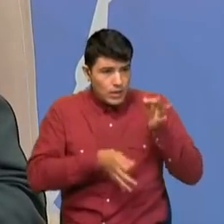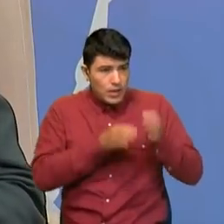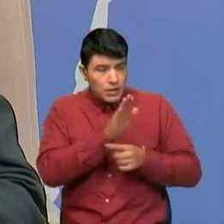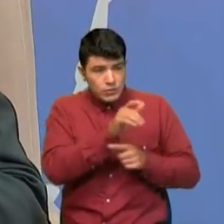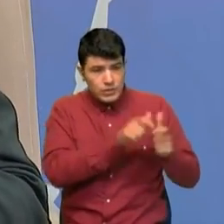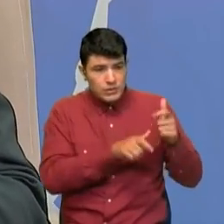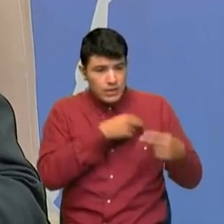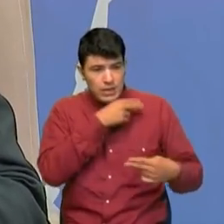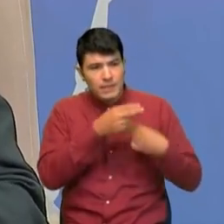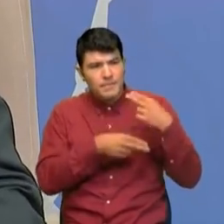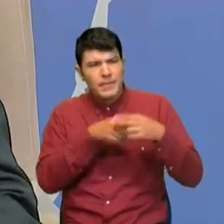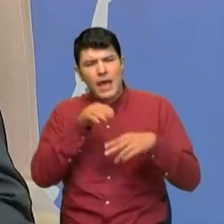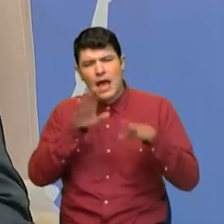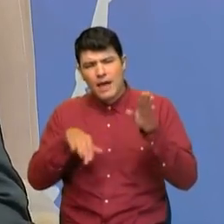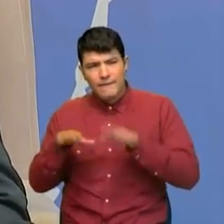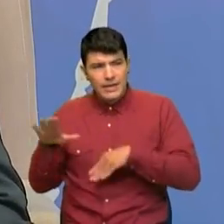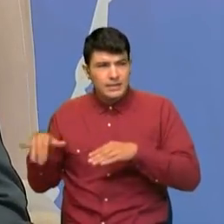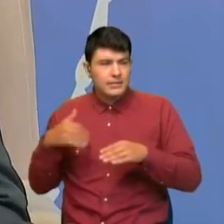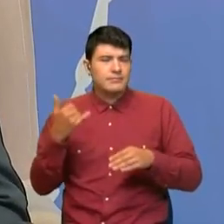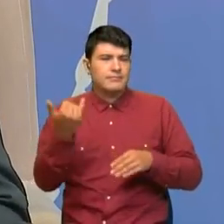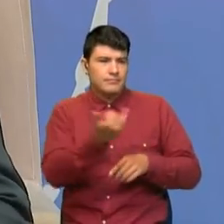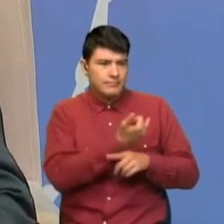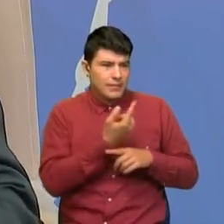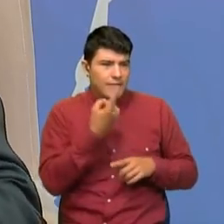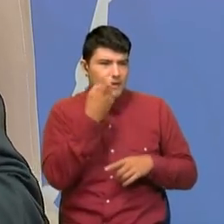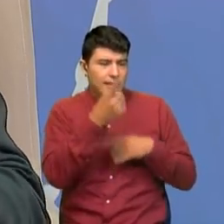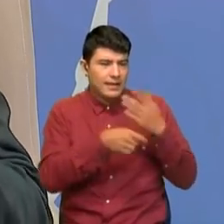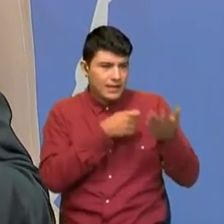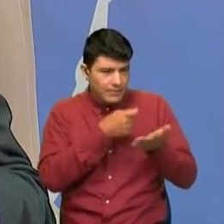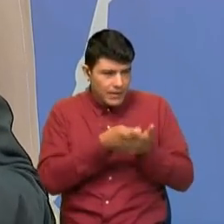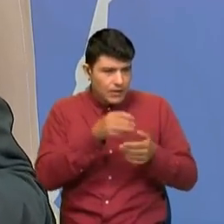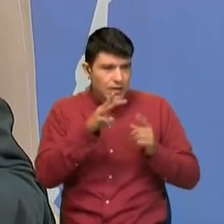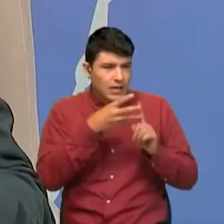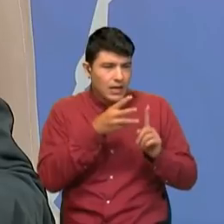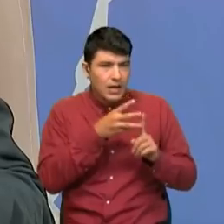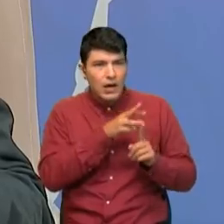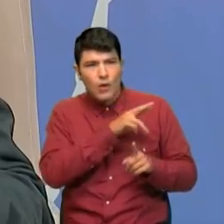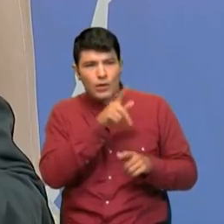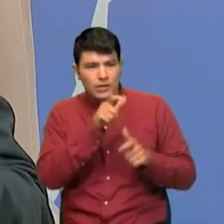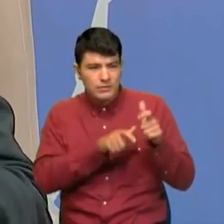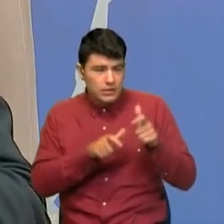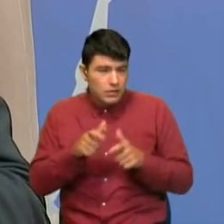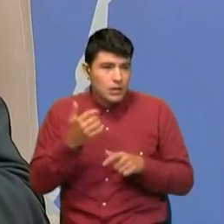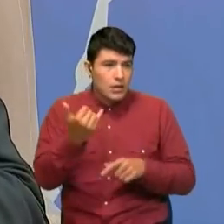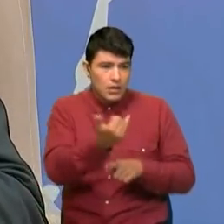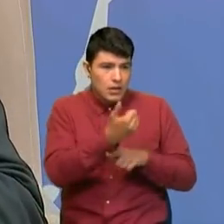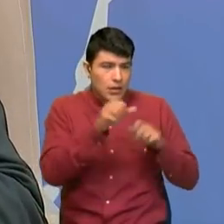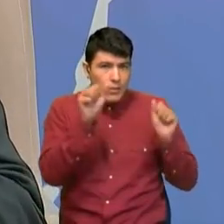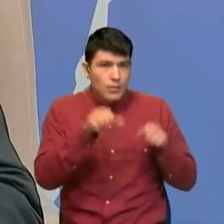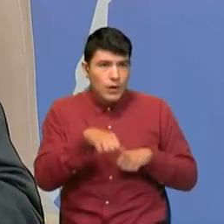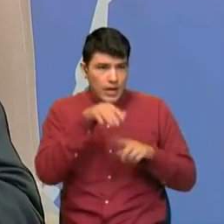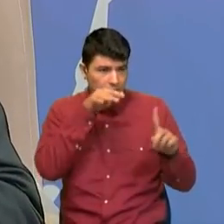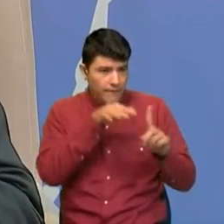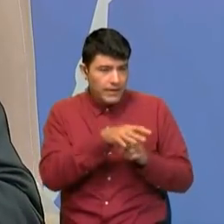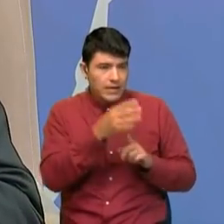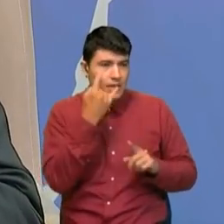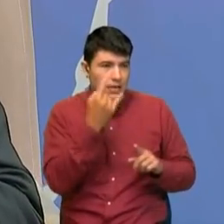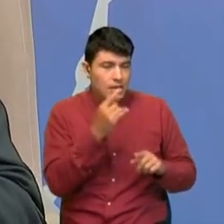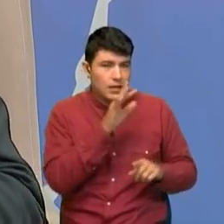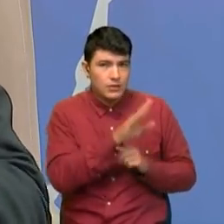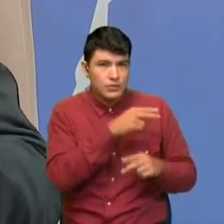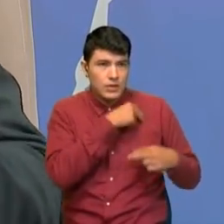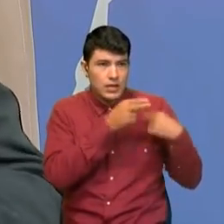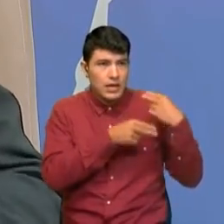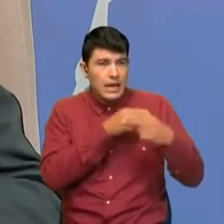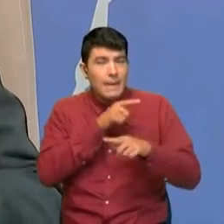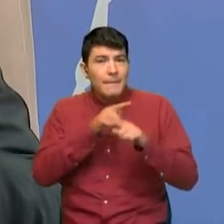¿sí? A veces se presentan que aparecen deudas de terceros, deudas de otras personas que pueden afectar los intereses de los herederos, ¿sí?